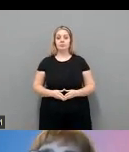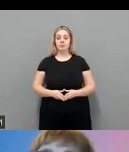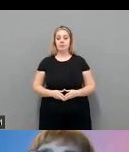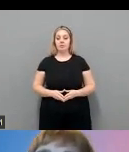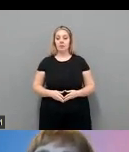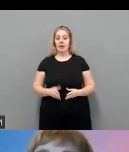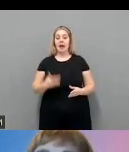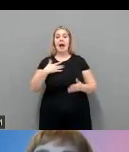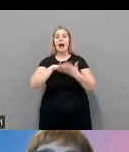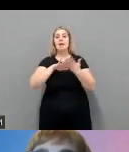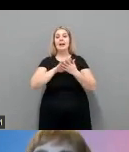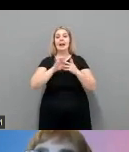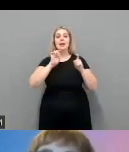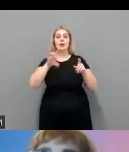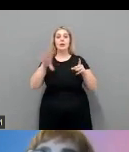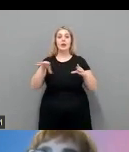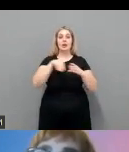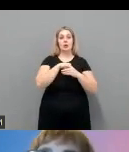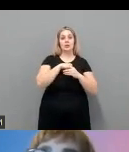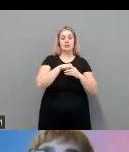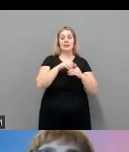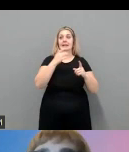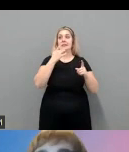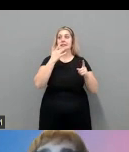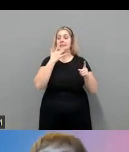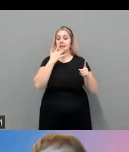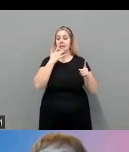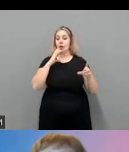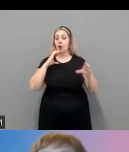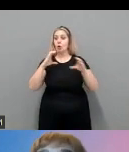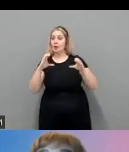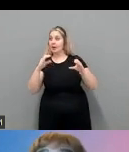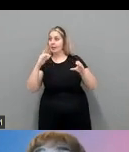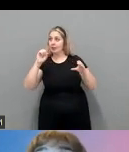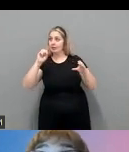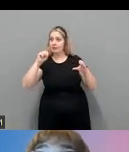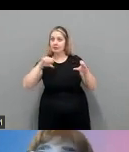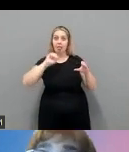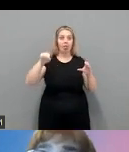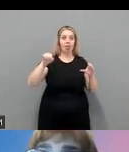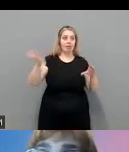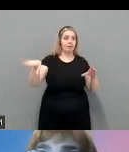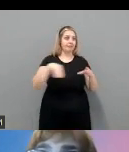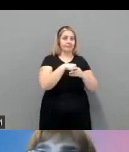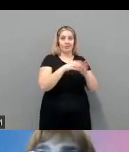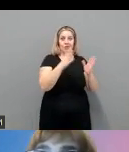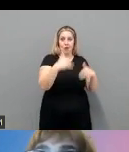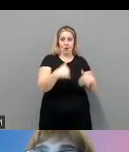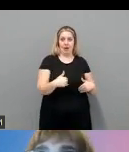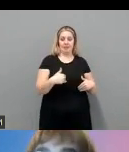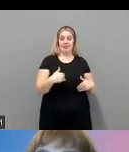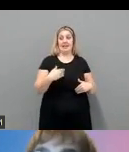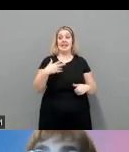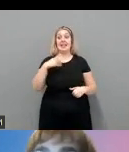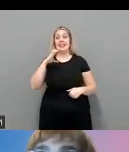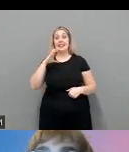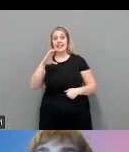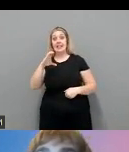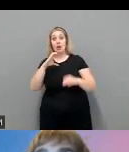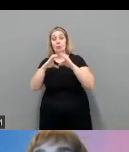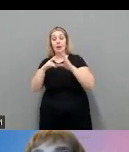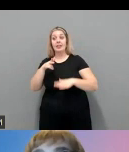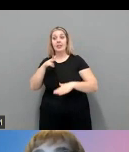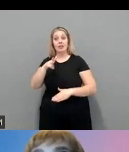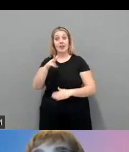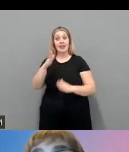educación inclusiva si no tenemos en cuenta la comunicación. Y no habrá derecho a la comunicación mientras no existan